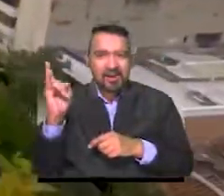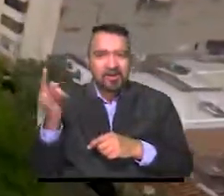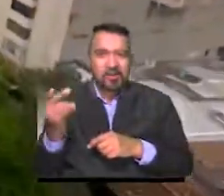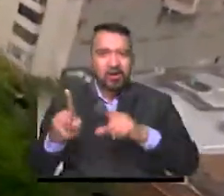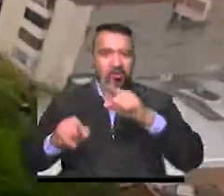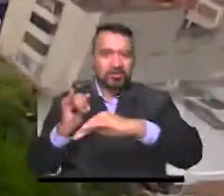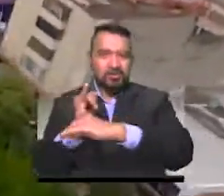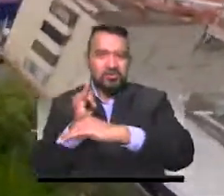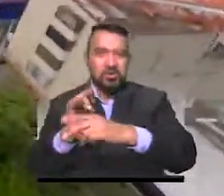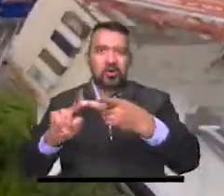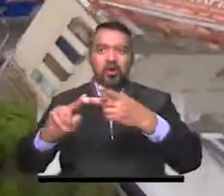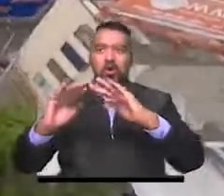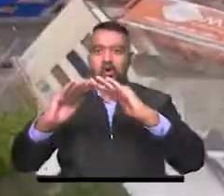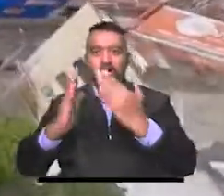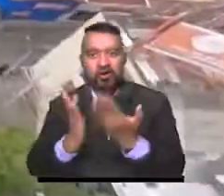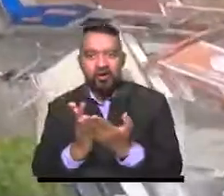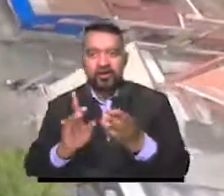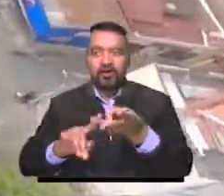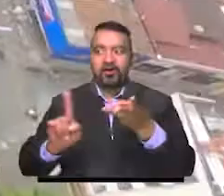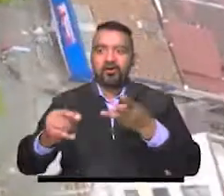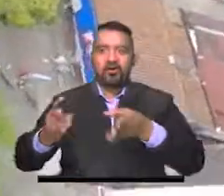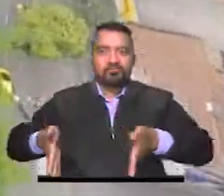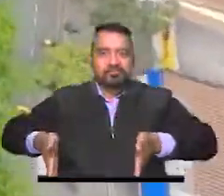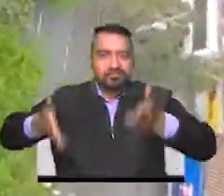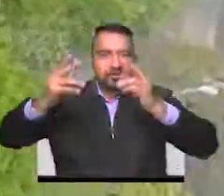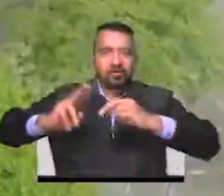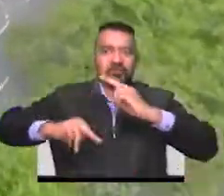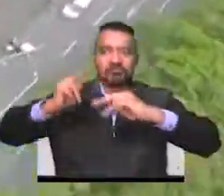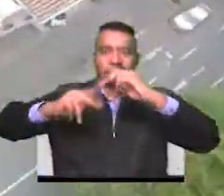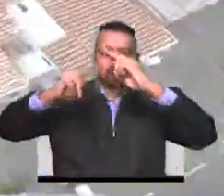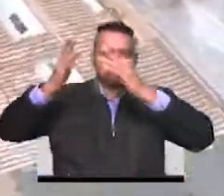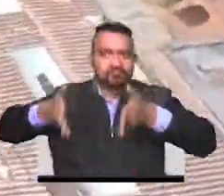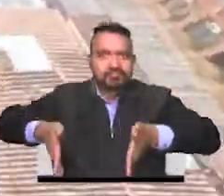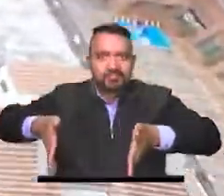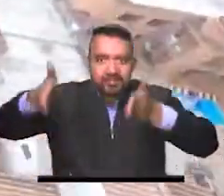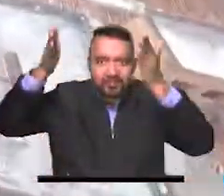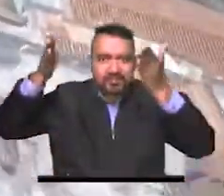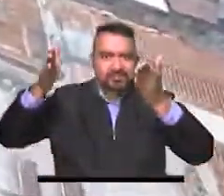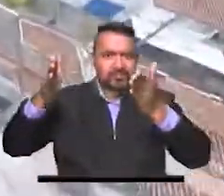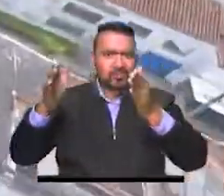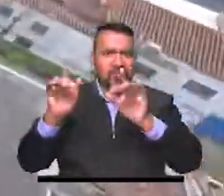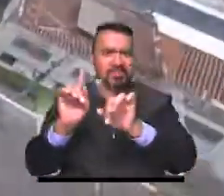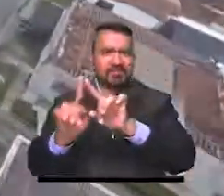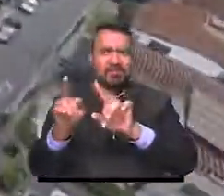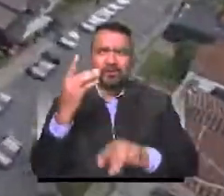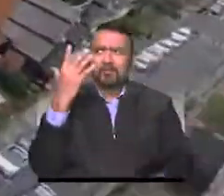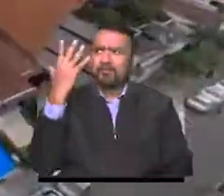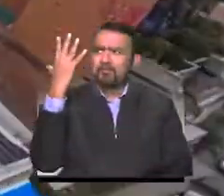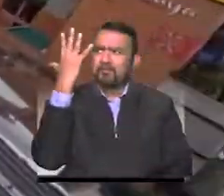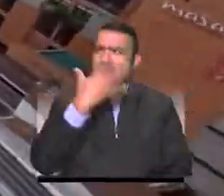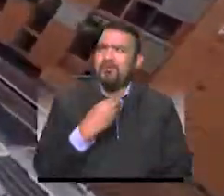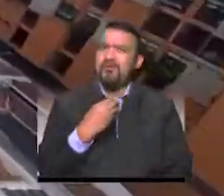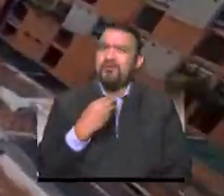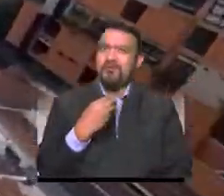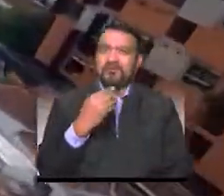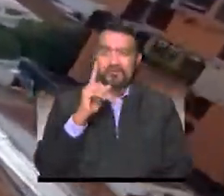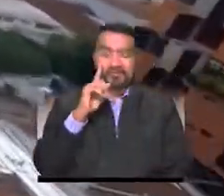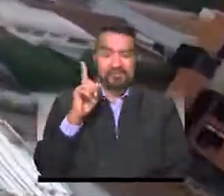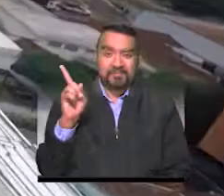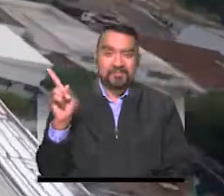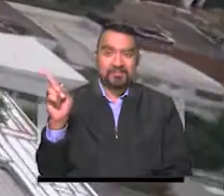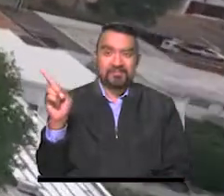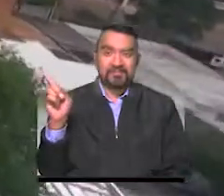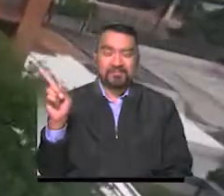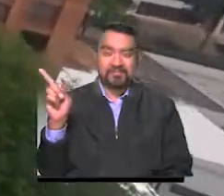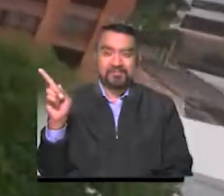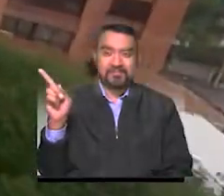instituciones educativas, en edificios públicos o privados. No solamente el tema de lo bonito de la fachada, sino que la